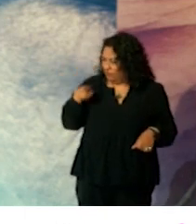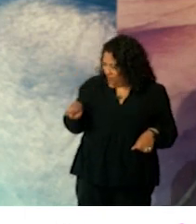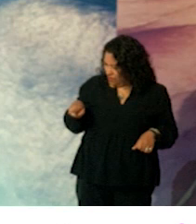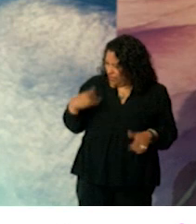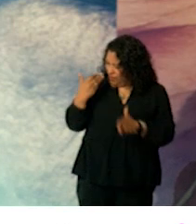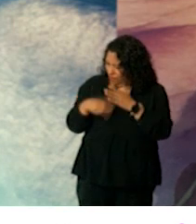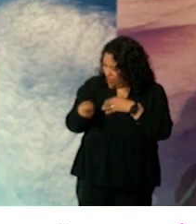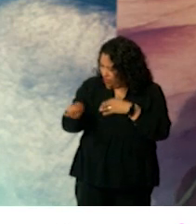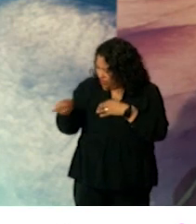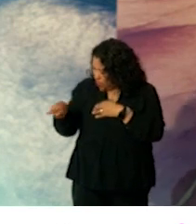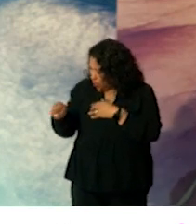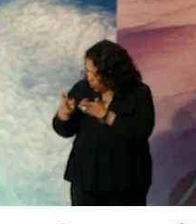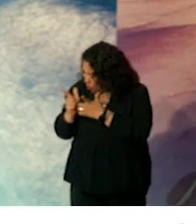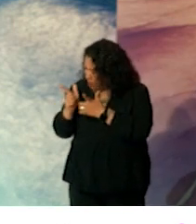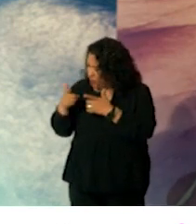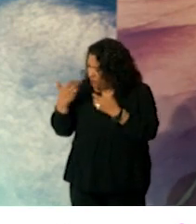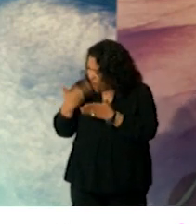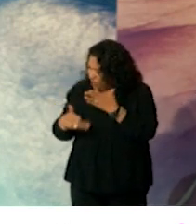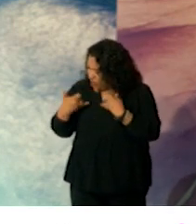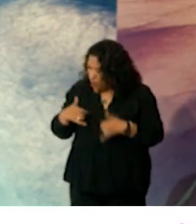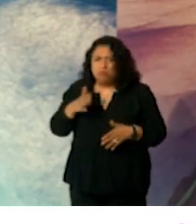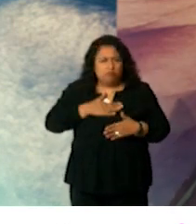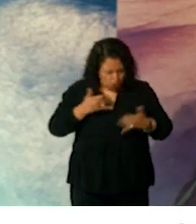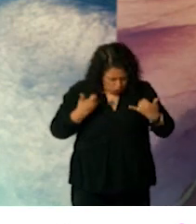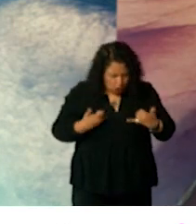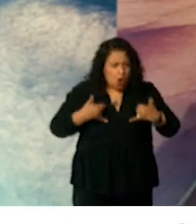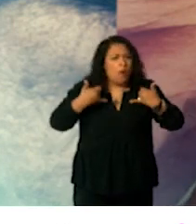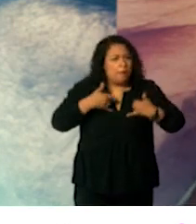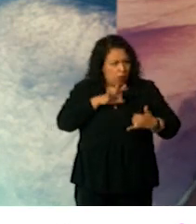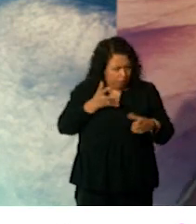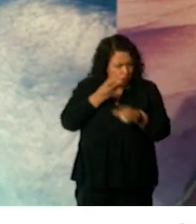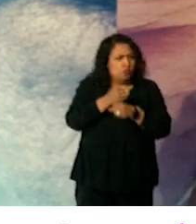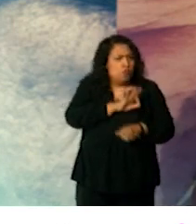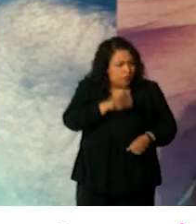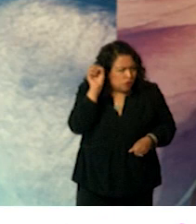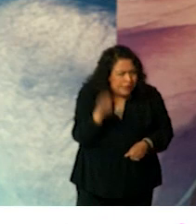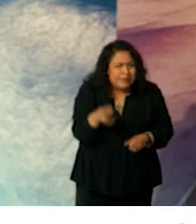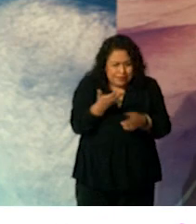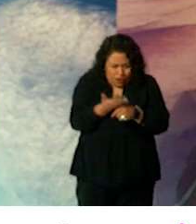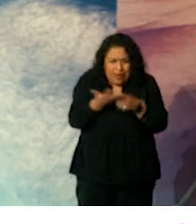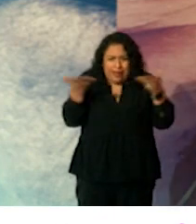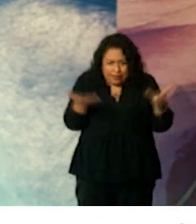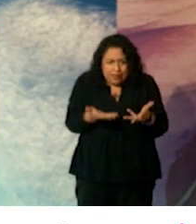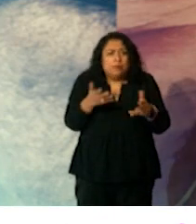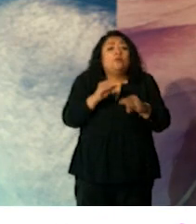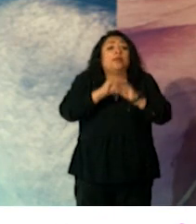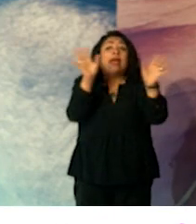incluyes a ciertos grupos? Y también a las juventudes. Las juventudes sí podemos implementar y lo estamos haciendo. Obviamente que con la parte de